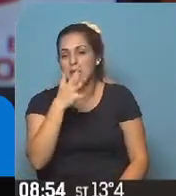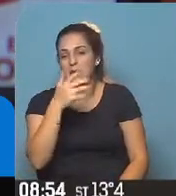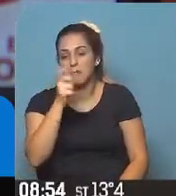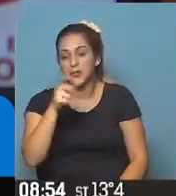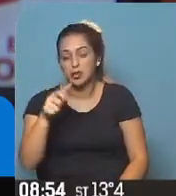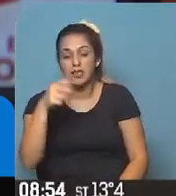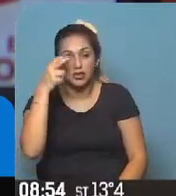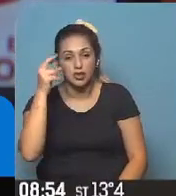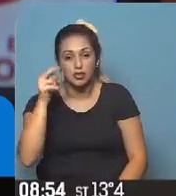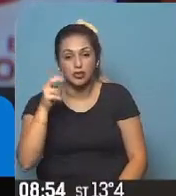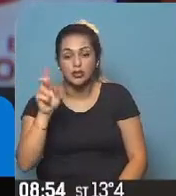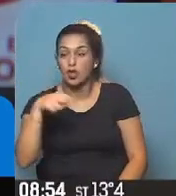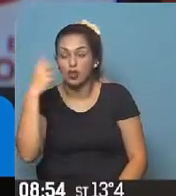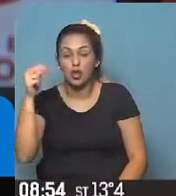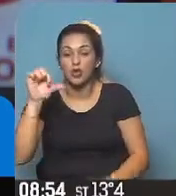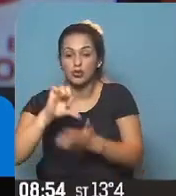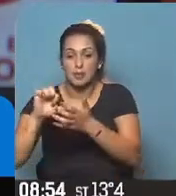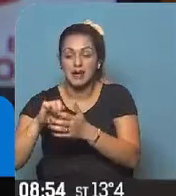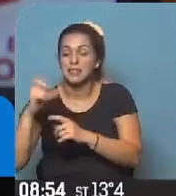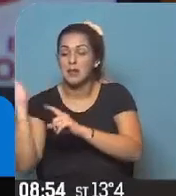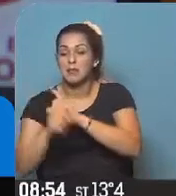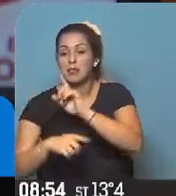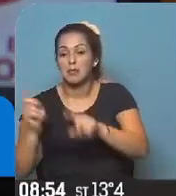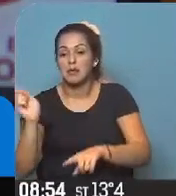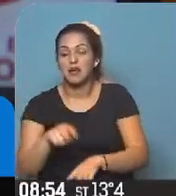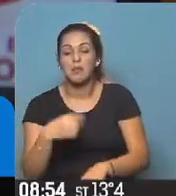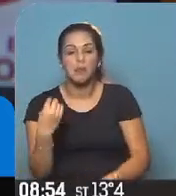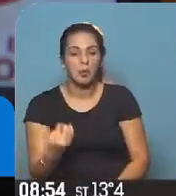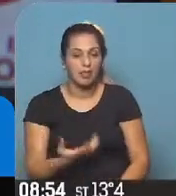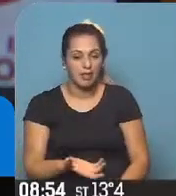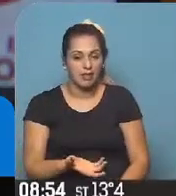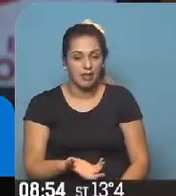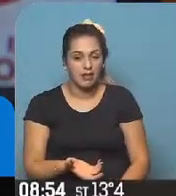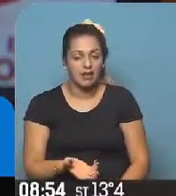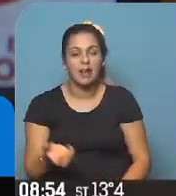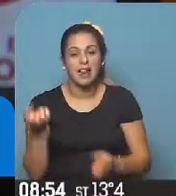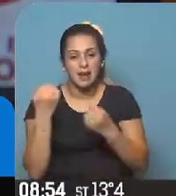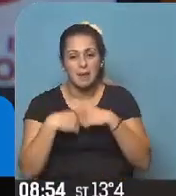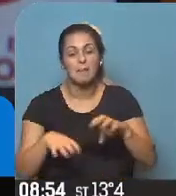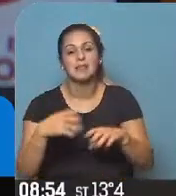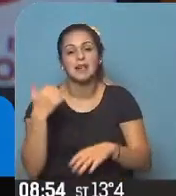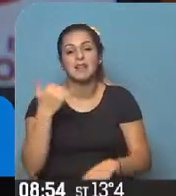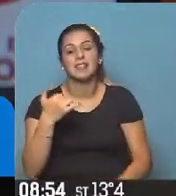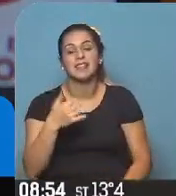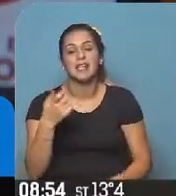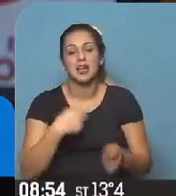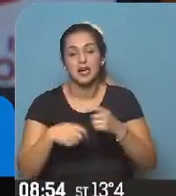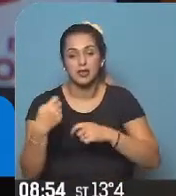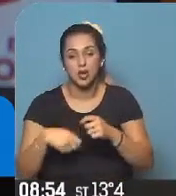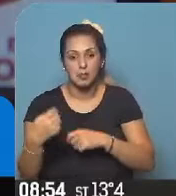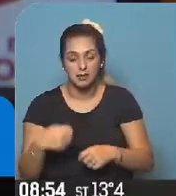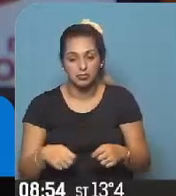eran extranjeros. Pero estos extranjeros habían llegado a Tandil, ¿por qué? Porque se comenzaba a desarrollar el comercio